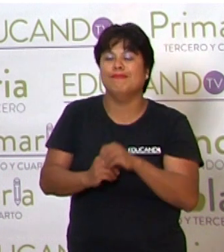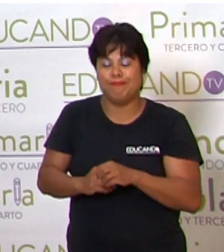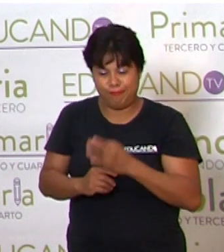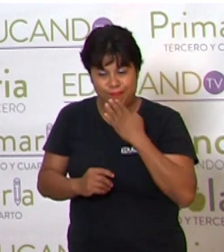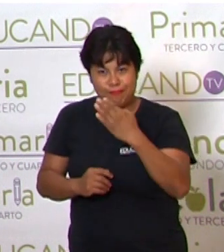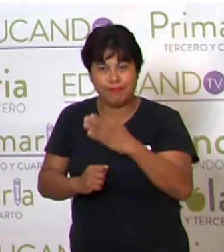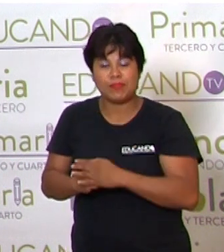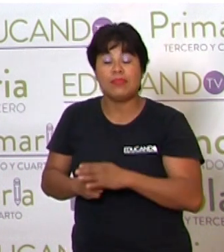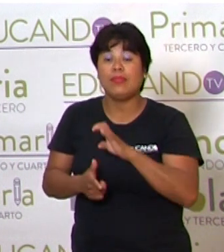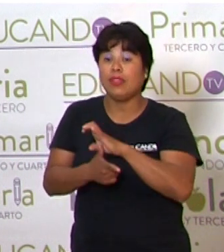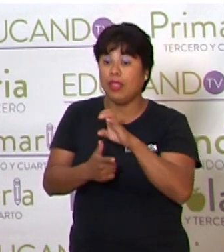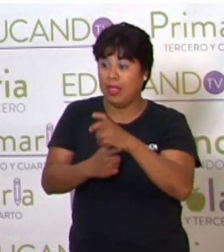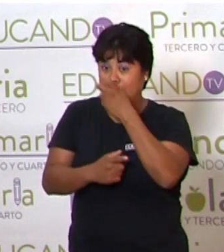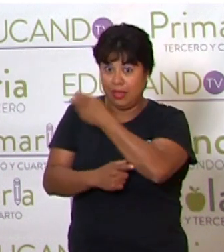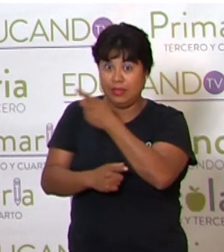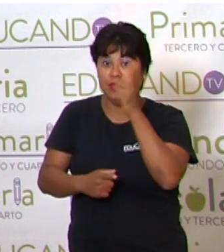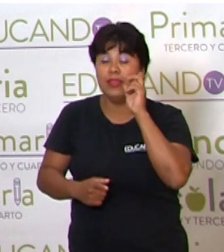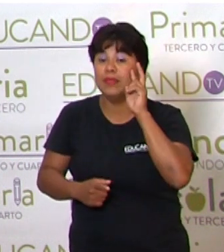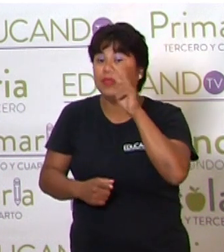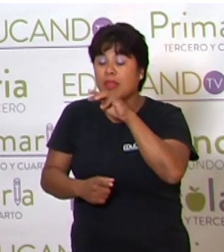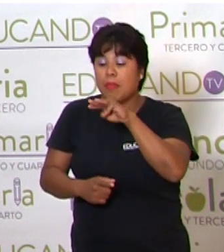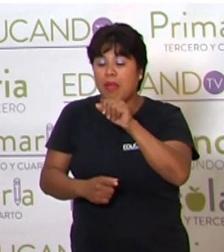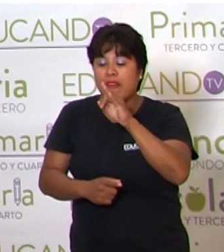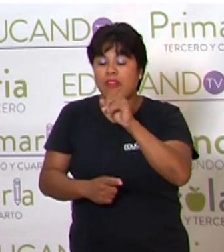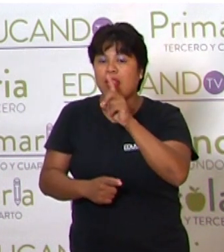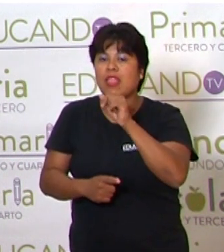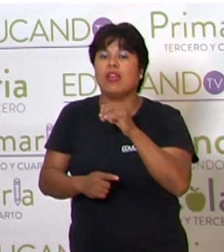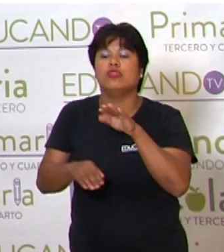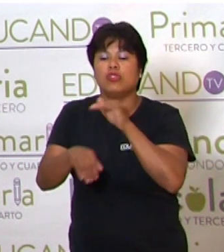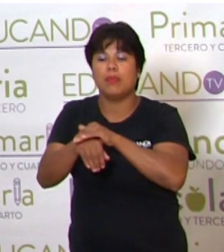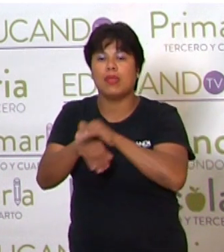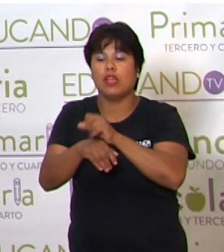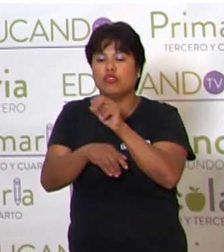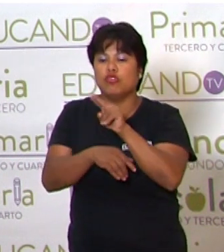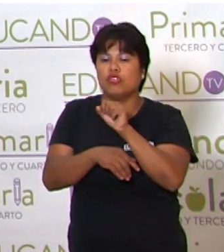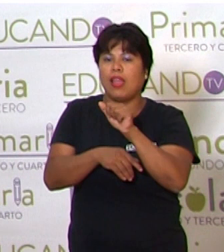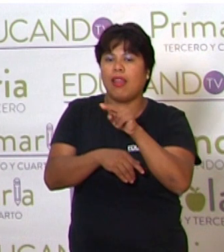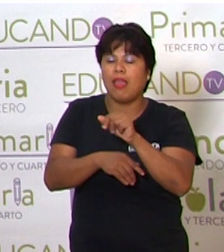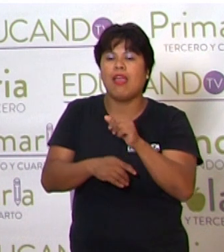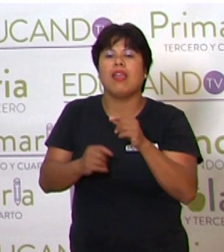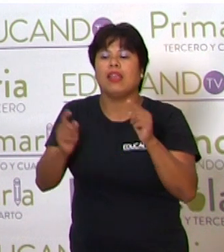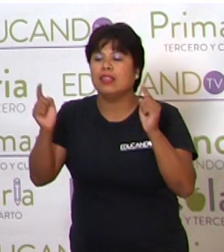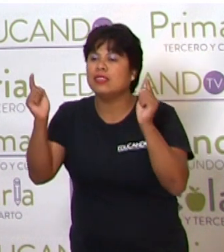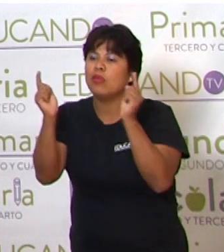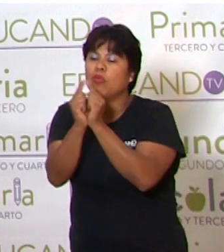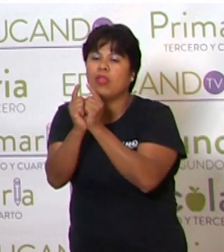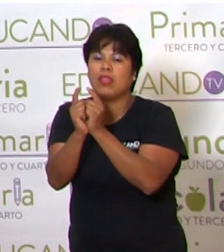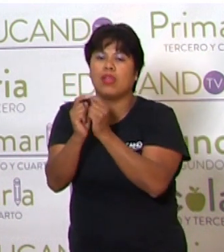Bien, entonces en la caricatura estamos viendo a Mafalda con su amiga Susana, que se encuentran con un